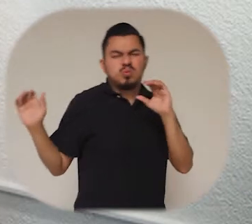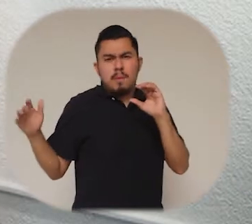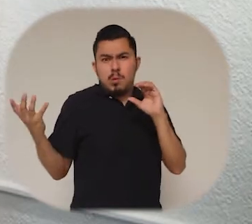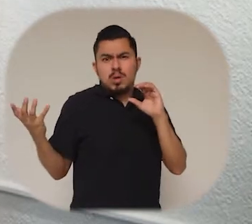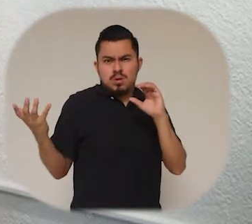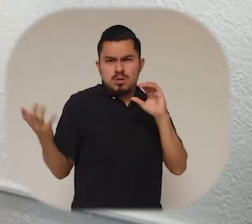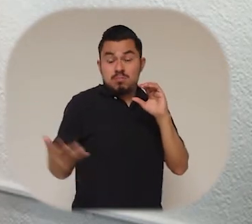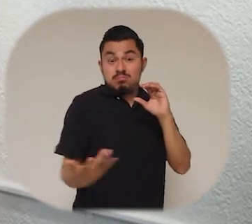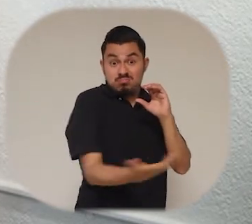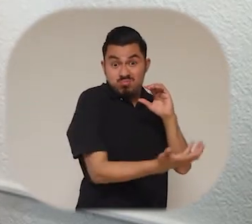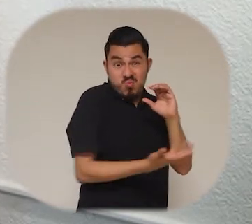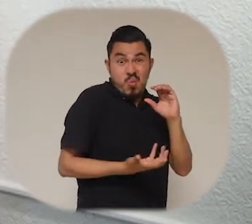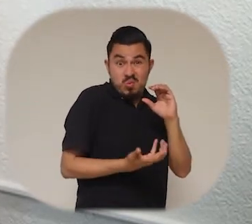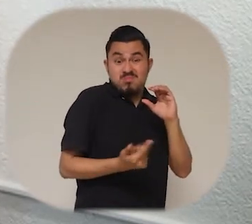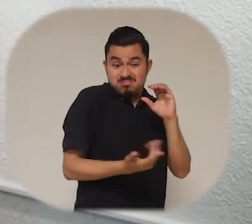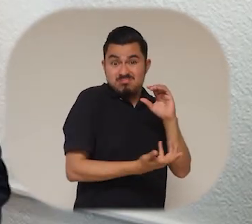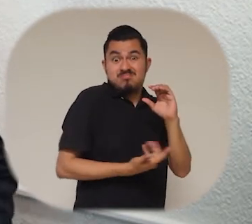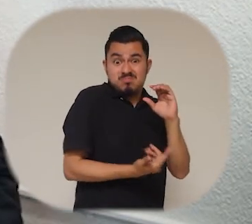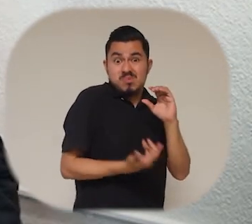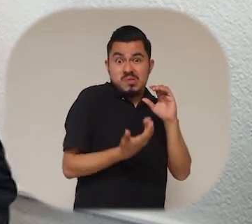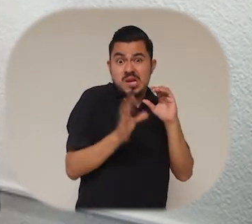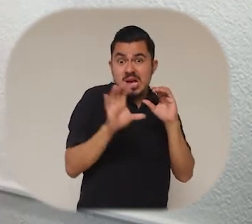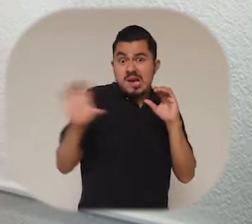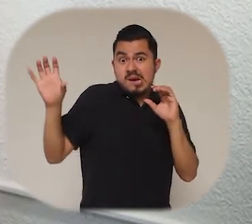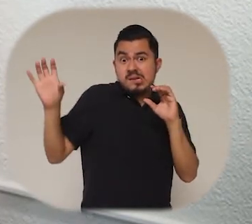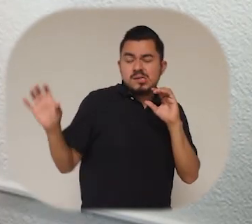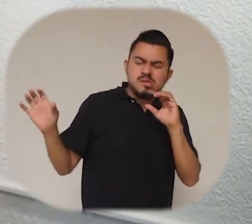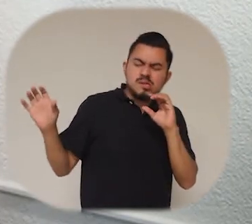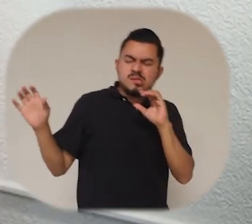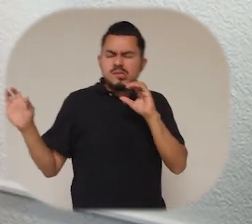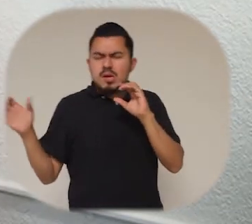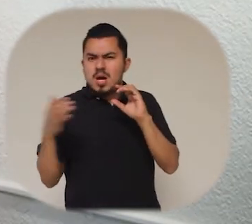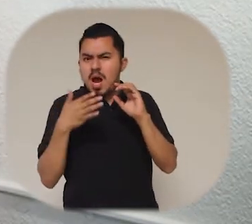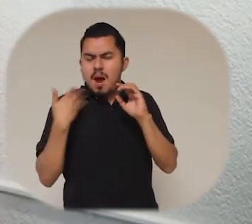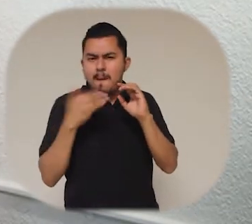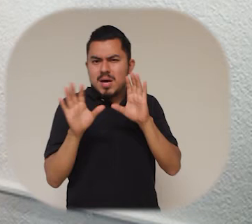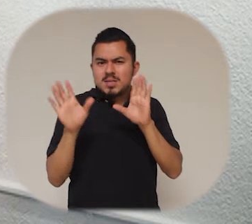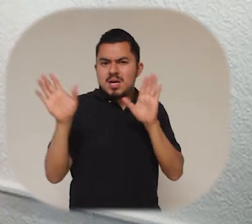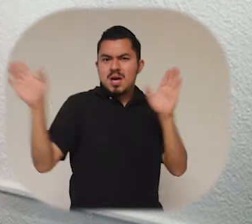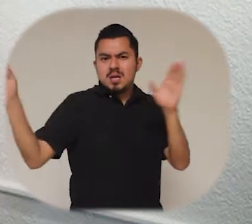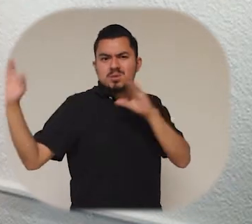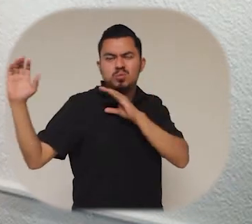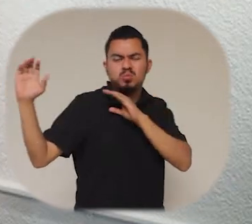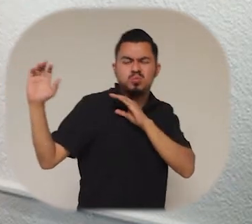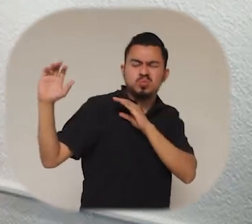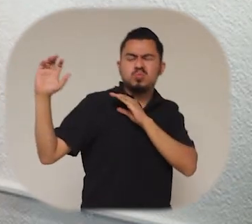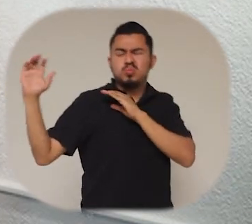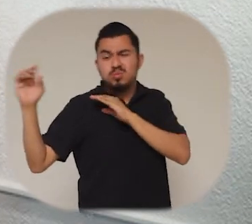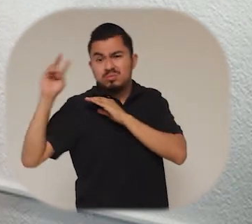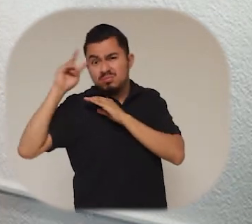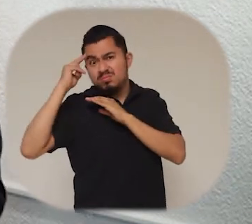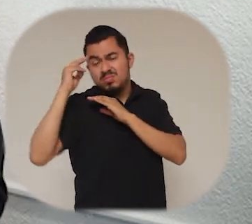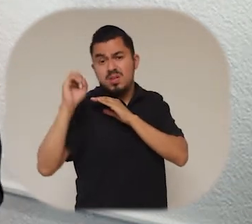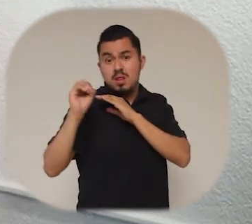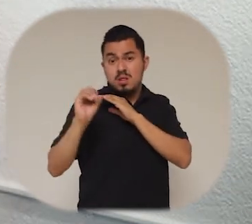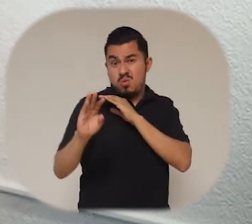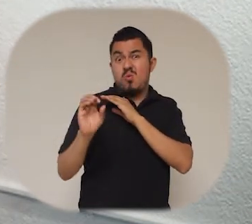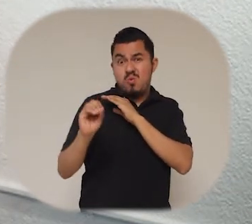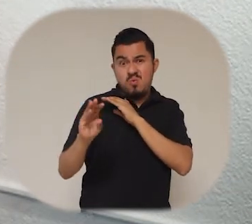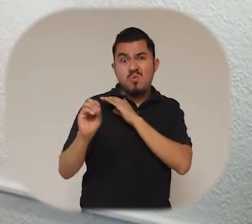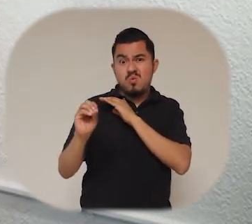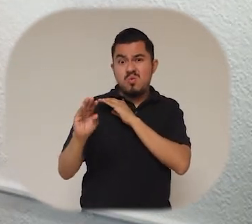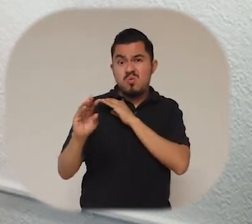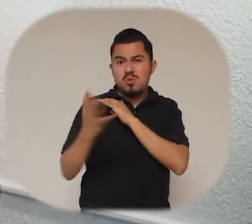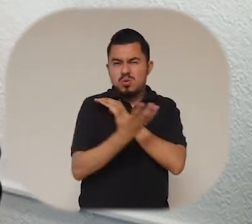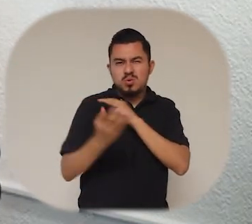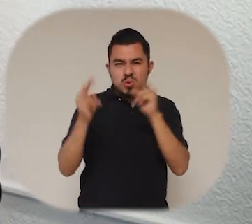dolor. Así que cuando hablamos del dolor de la cruz, mucha gente habla del dolor físico. El dolor físico